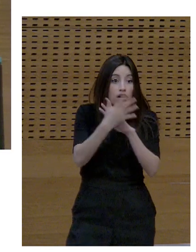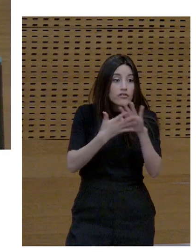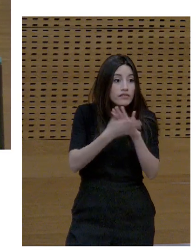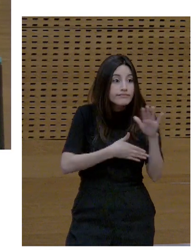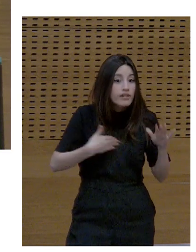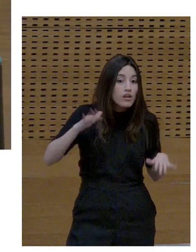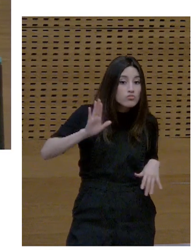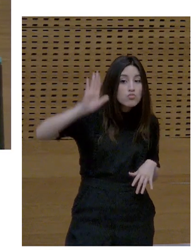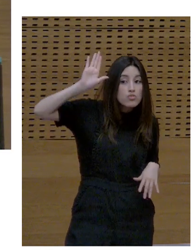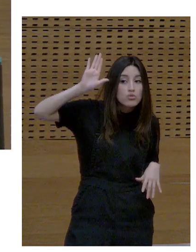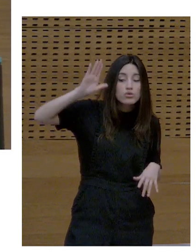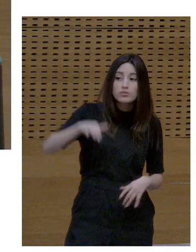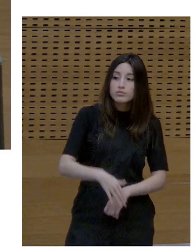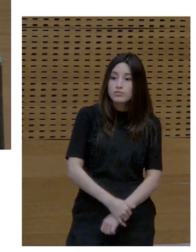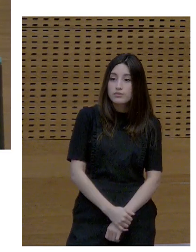y...